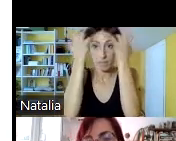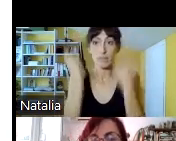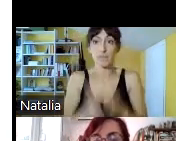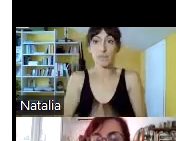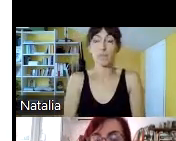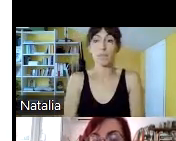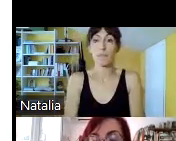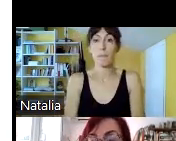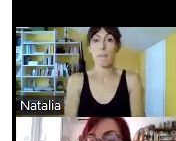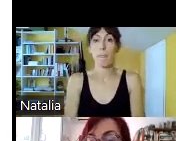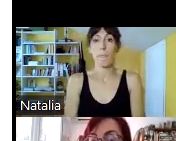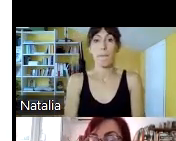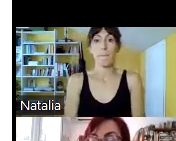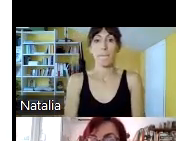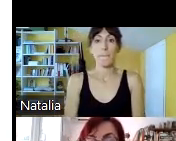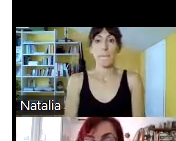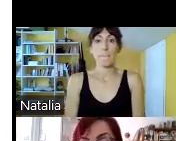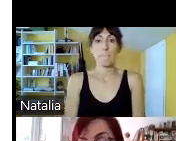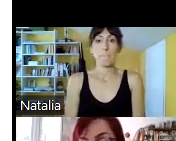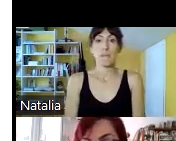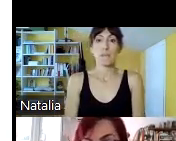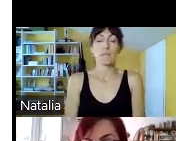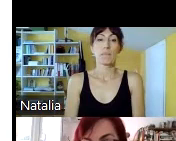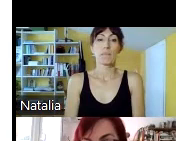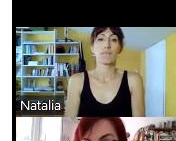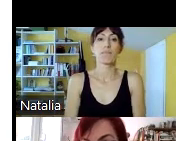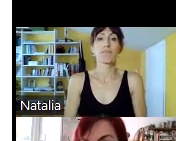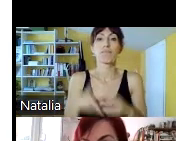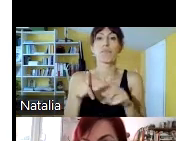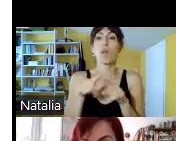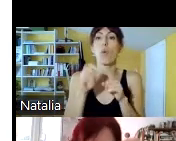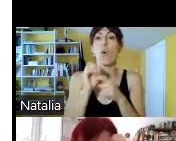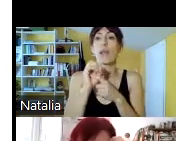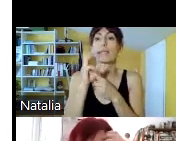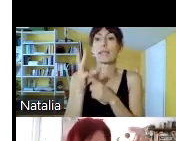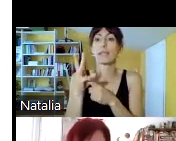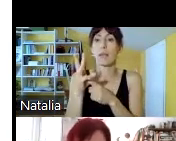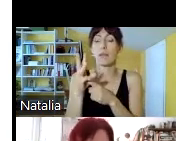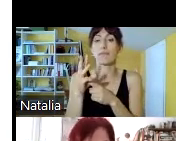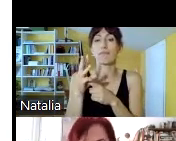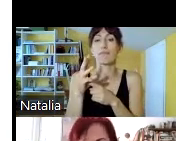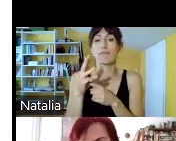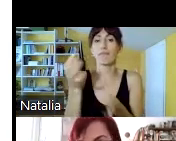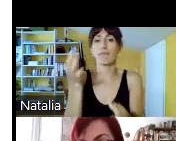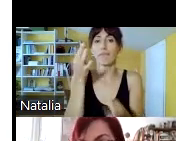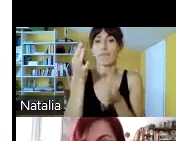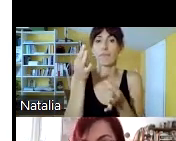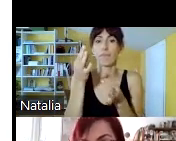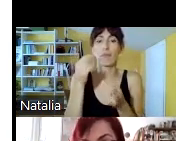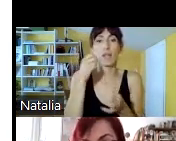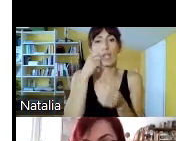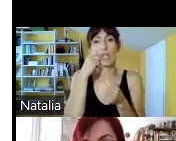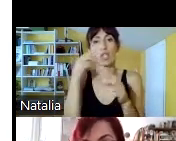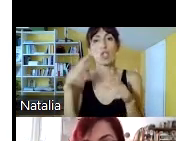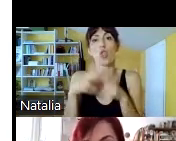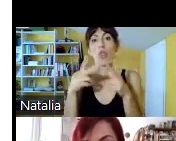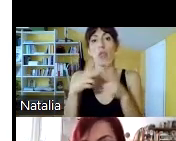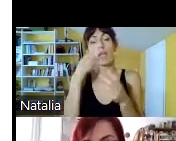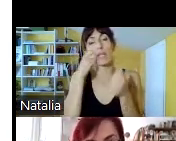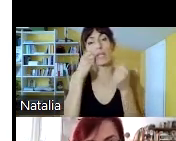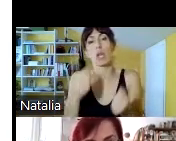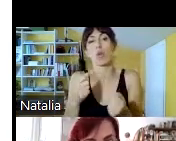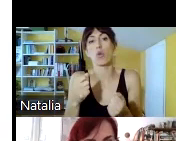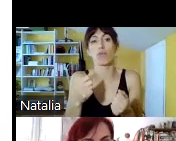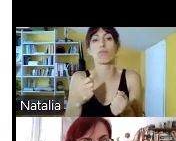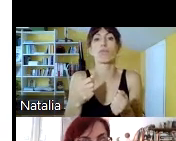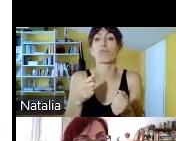Ahora. Esto es un esquema de los determinantes sociales en salud, teniendo en cuenta el marco de la interseccionalidad, que va a